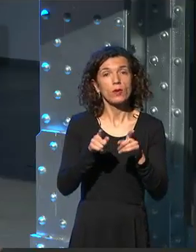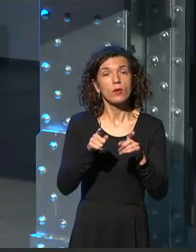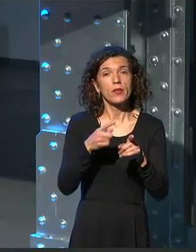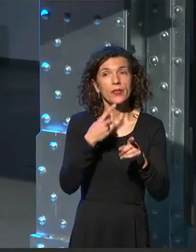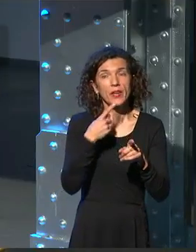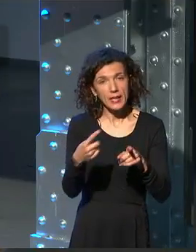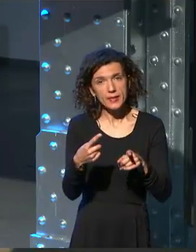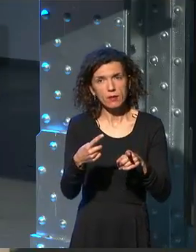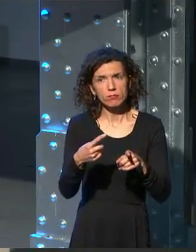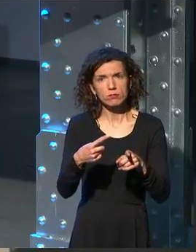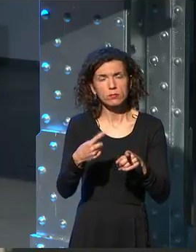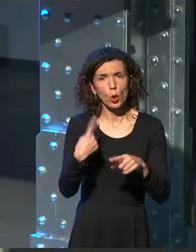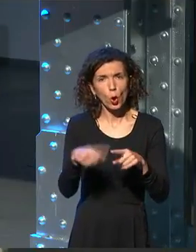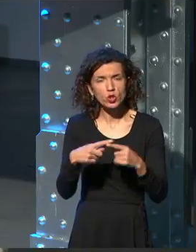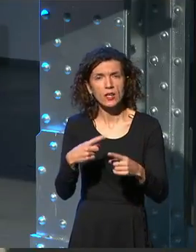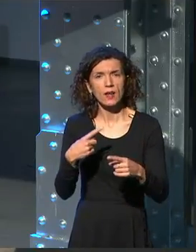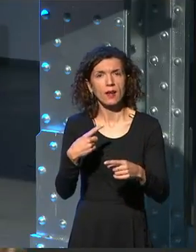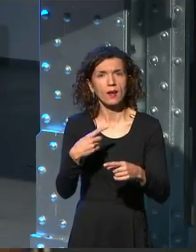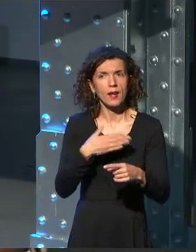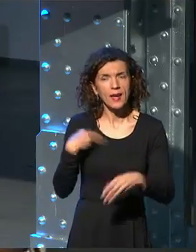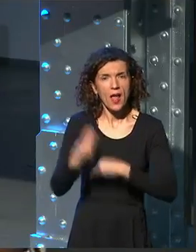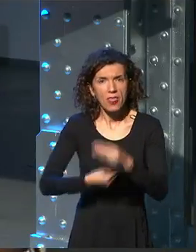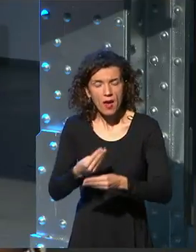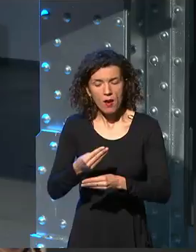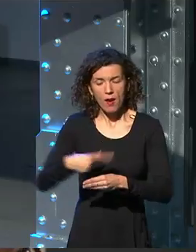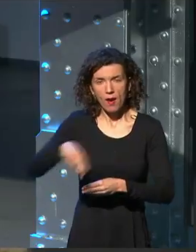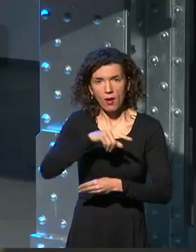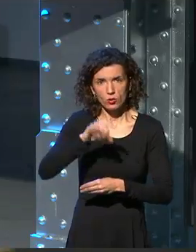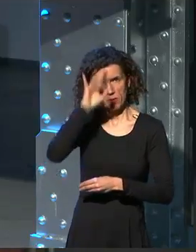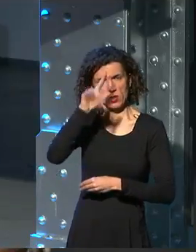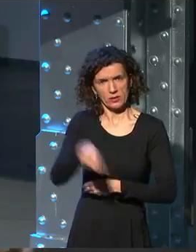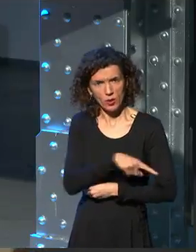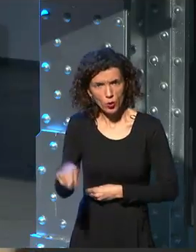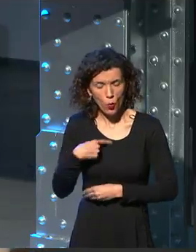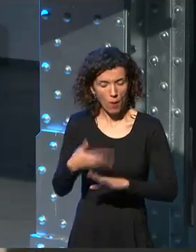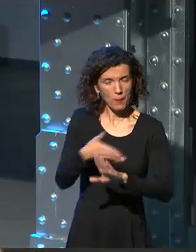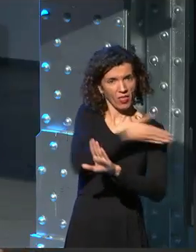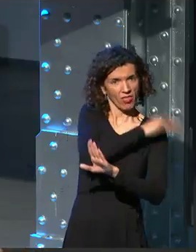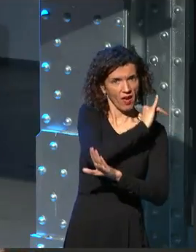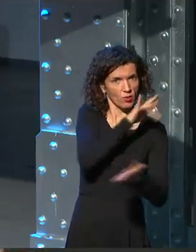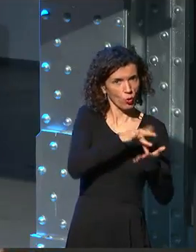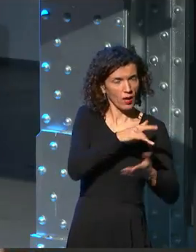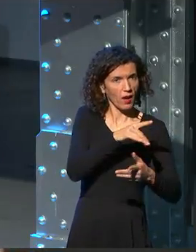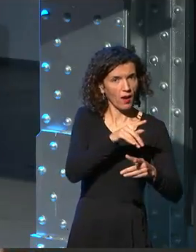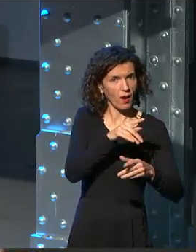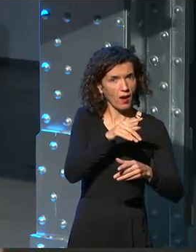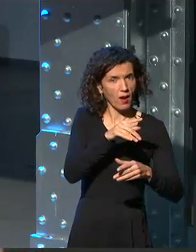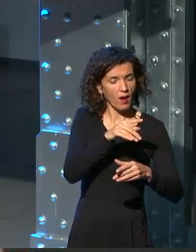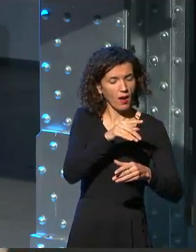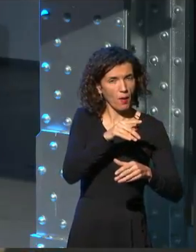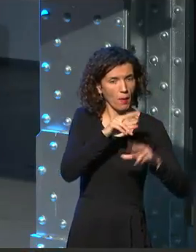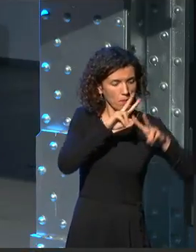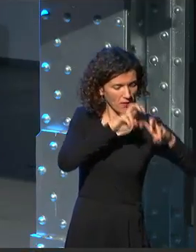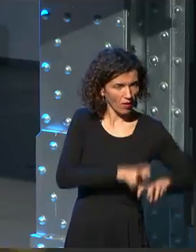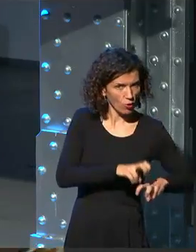plantasteis y dijisteis lo que queríais hacer? ¿Les sorprendió? ¿Había algún precedente de que se hubiese hecho una investigación de este